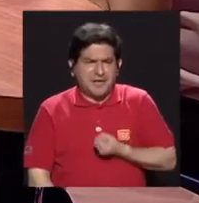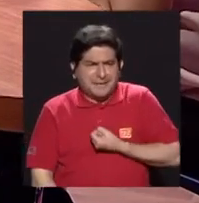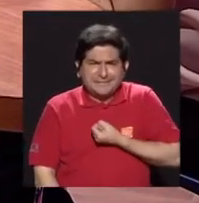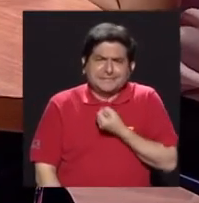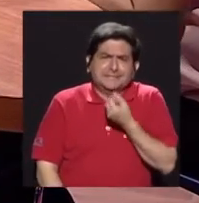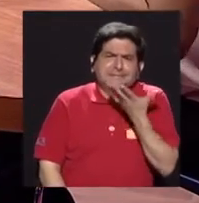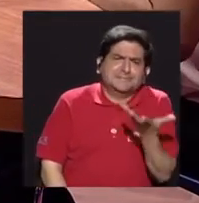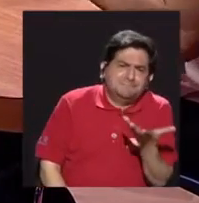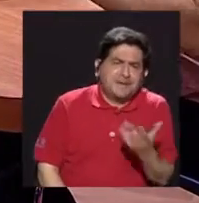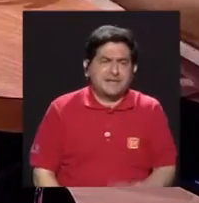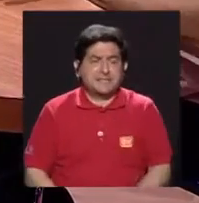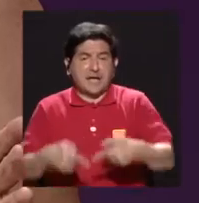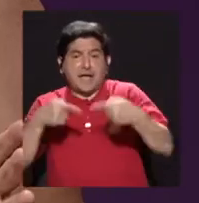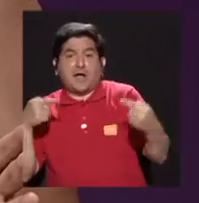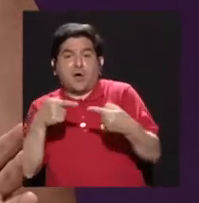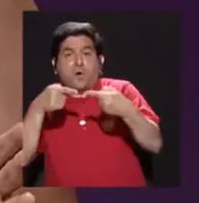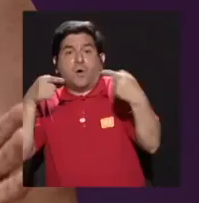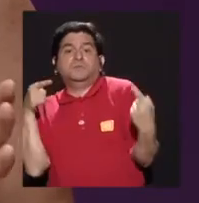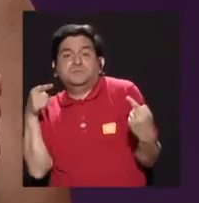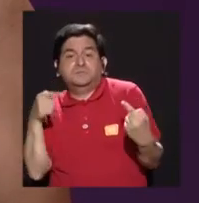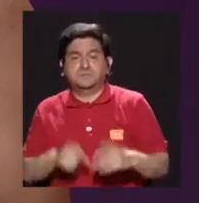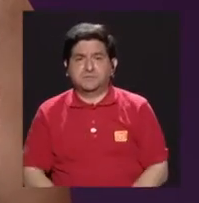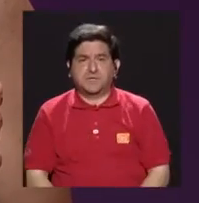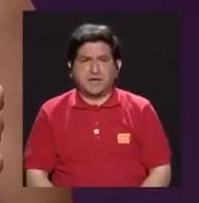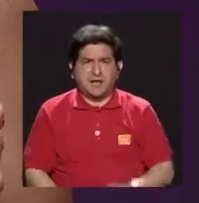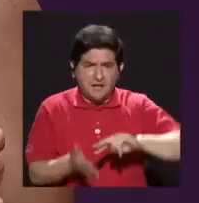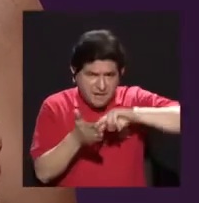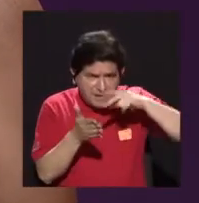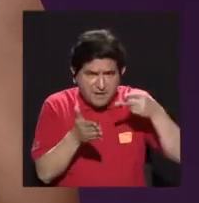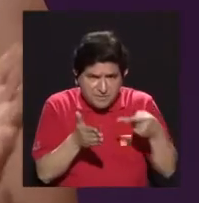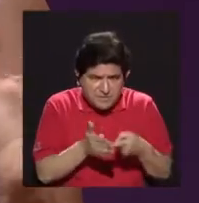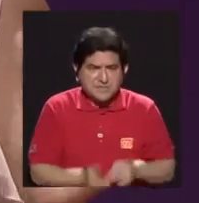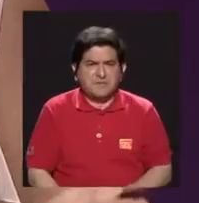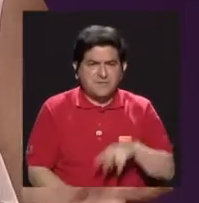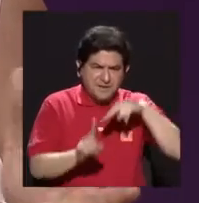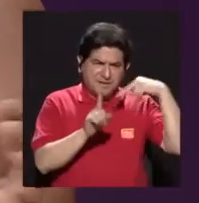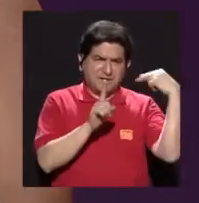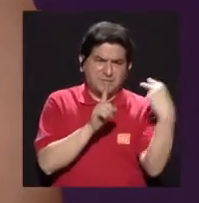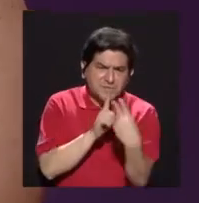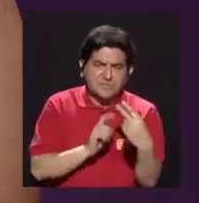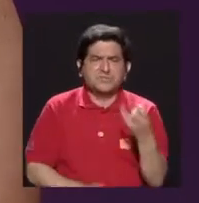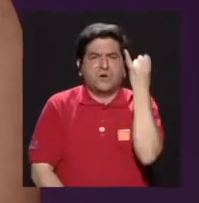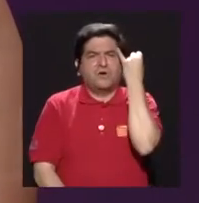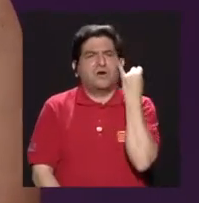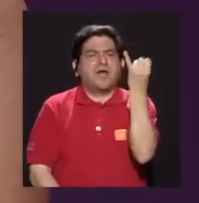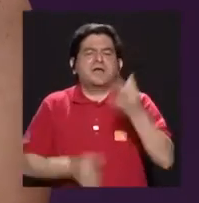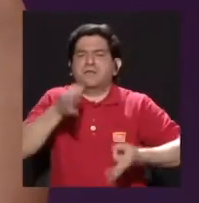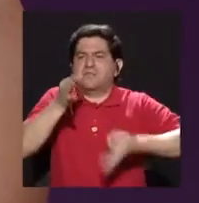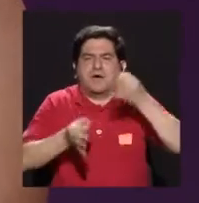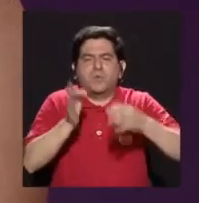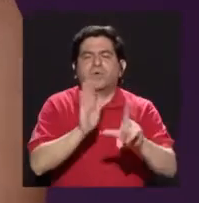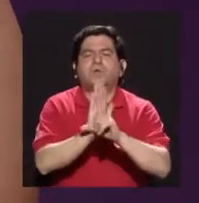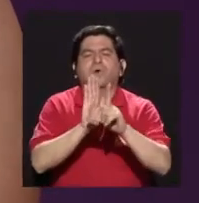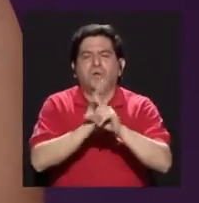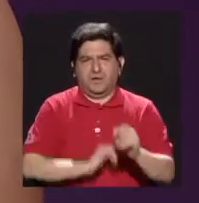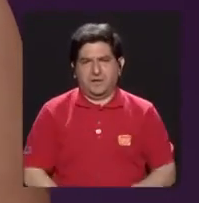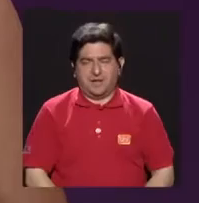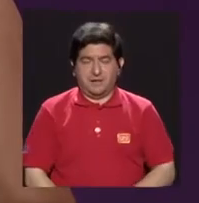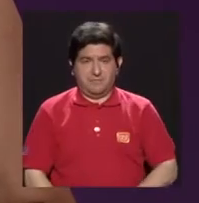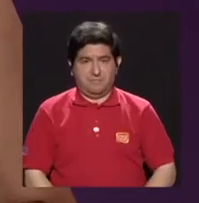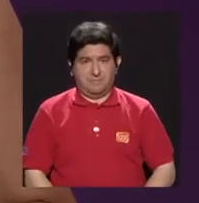expresiones que van contrarias a esa visión, a ese planteamiento jurídico legal que